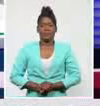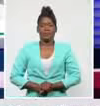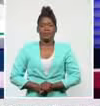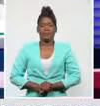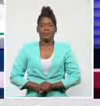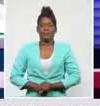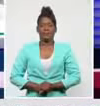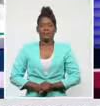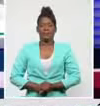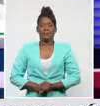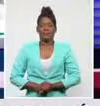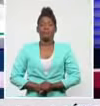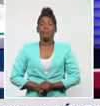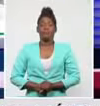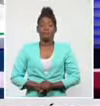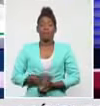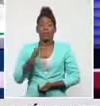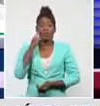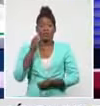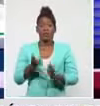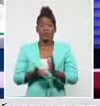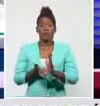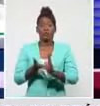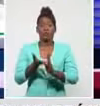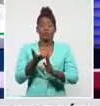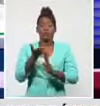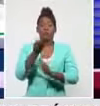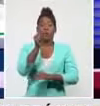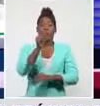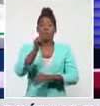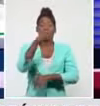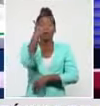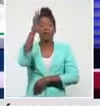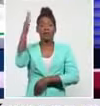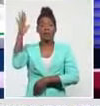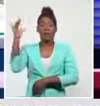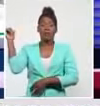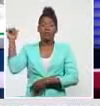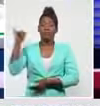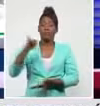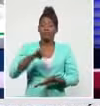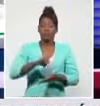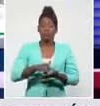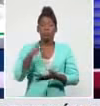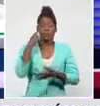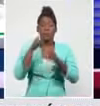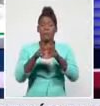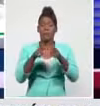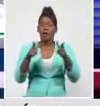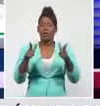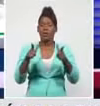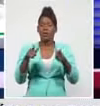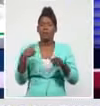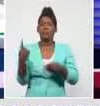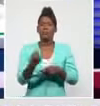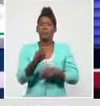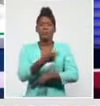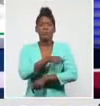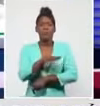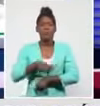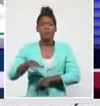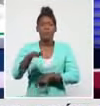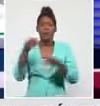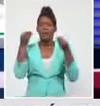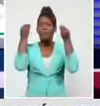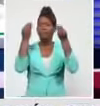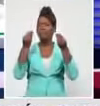Y aumenta el número de casos importados cada día y esa es una de las interrogantes que hoy la población nos traslada